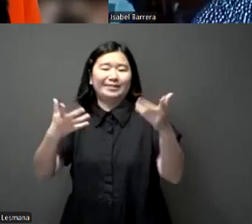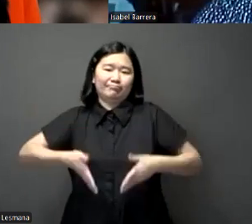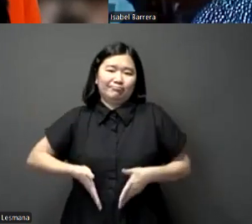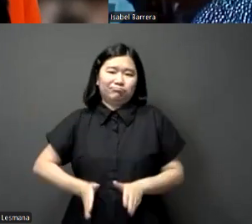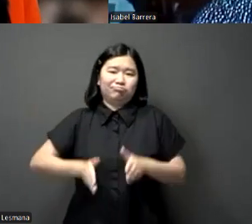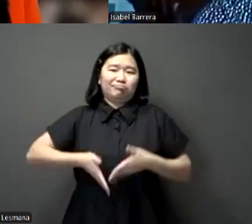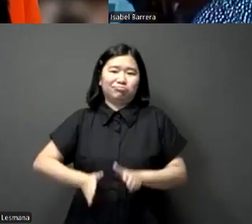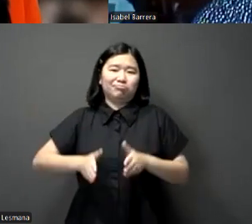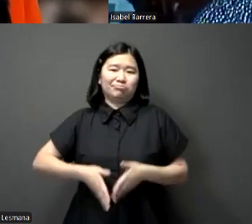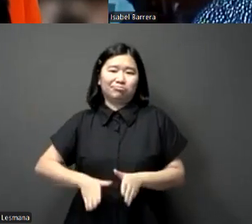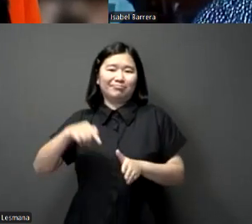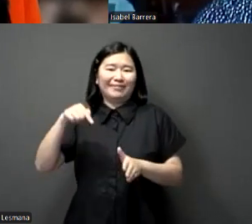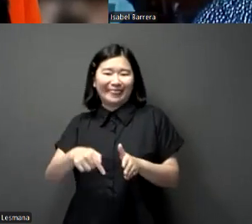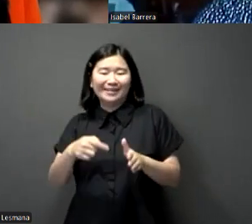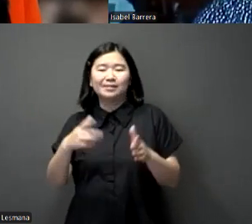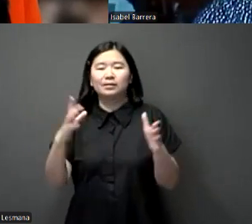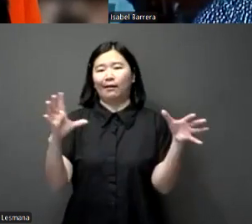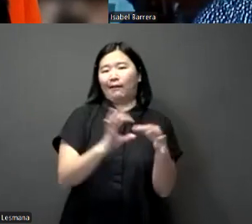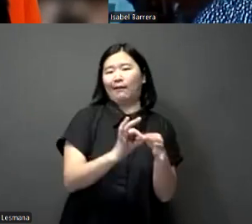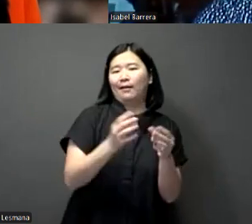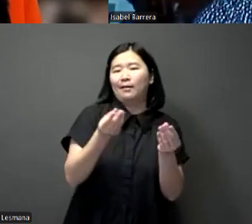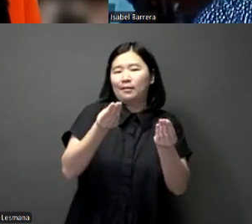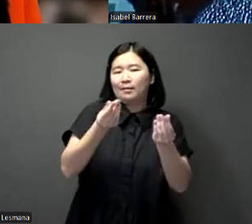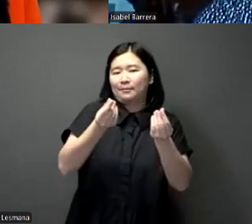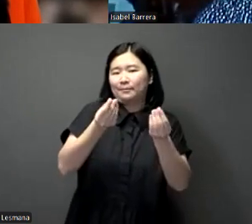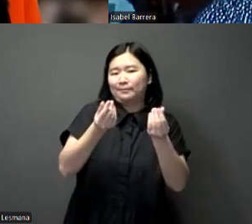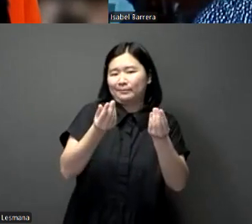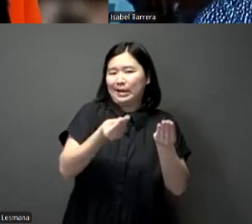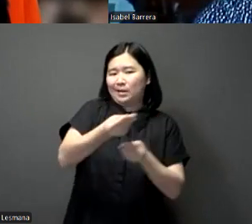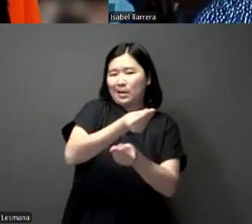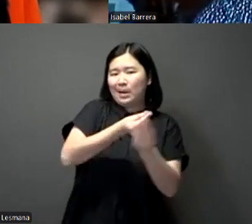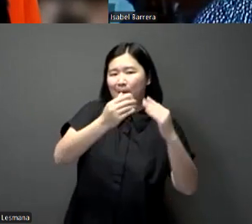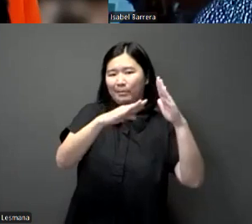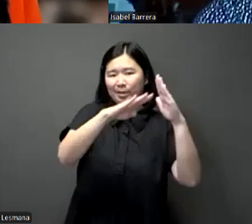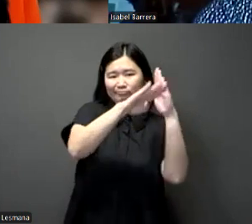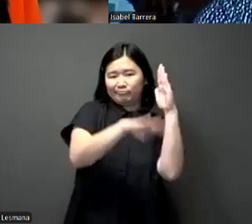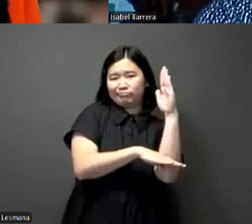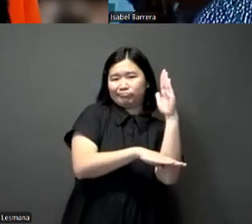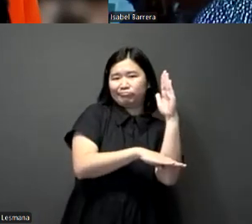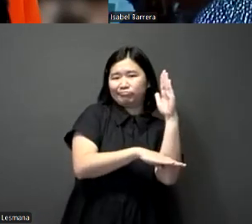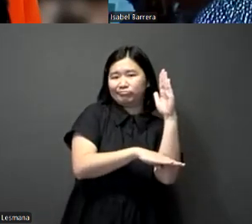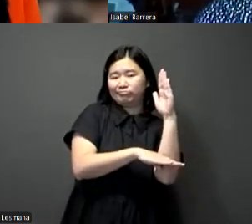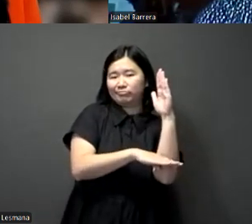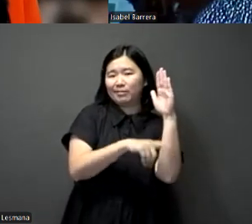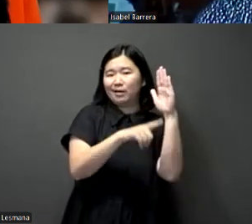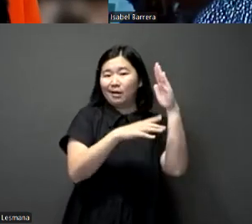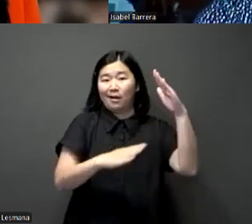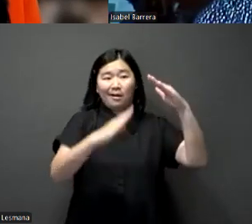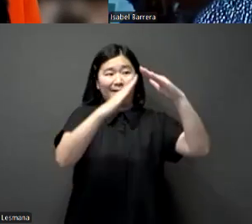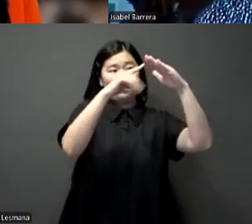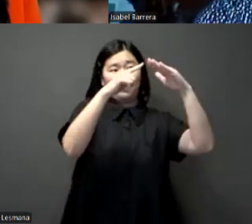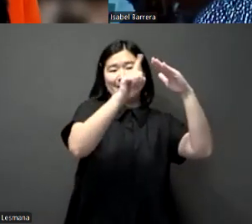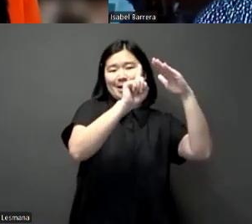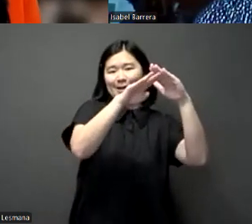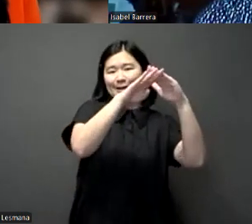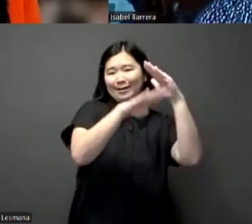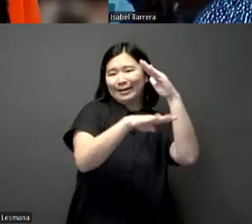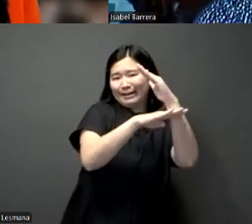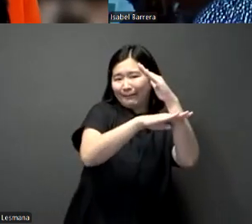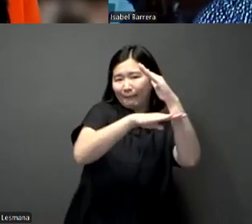determinantes sociales que impiden el acceso, ¿cierto?, por distintos motivos, a intervenciones